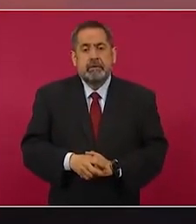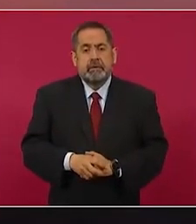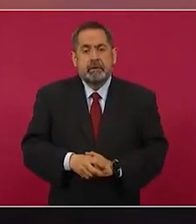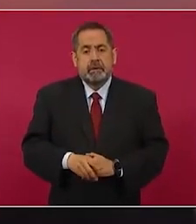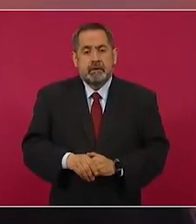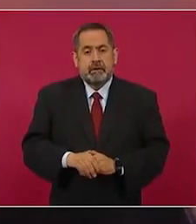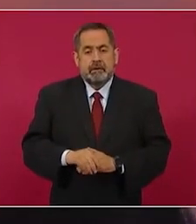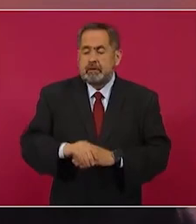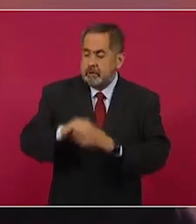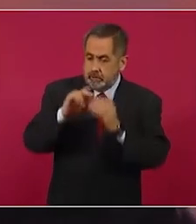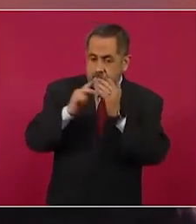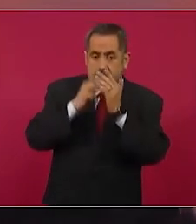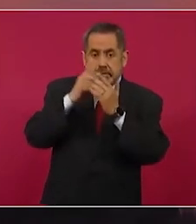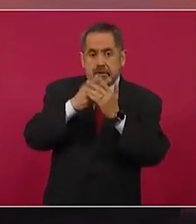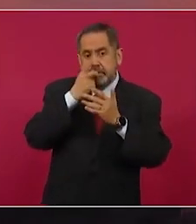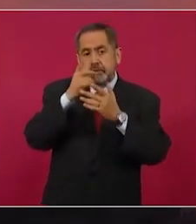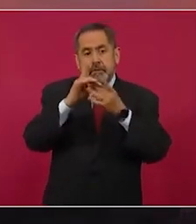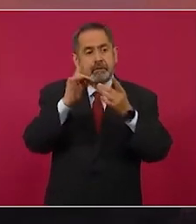Lo repito,